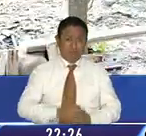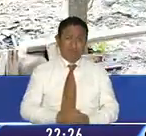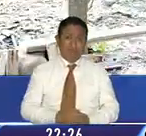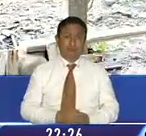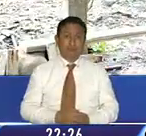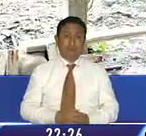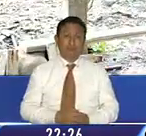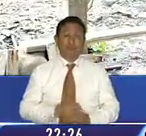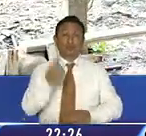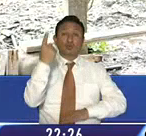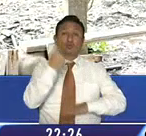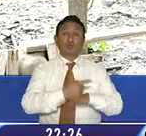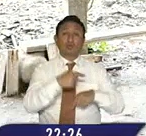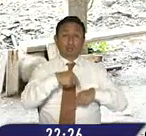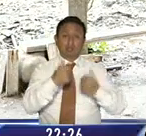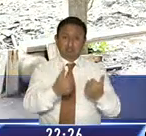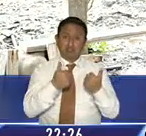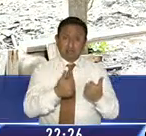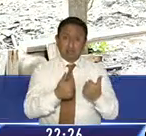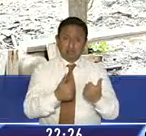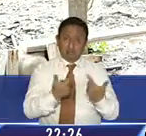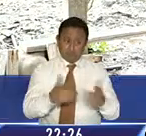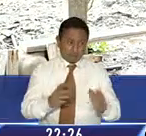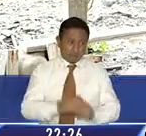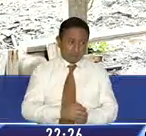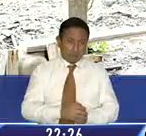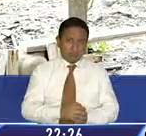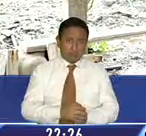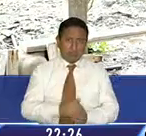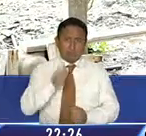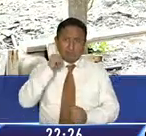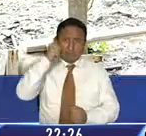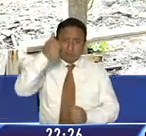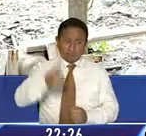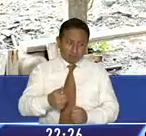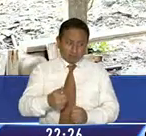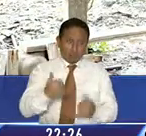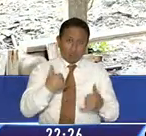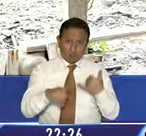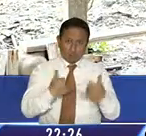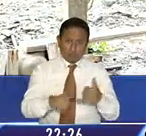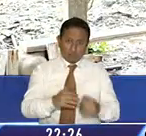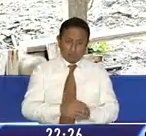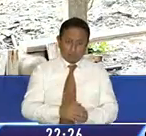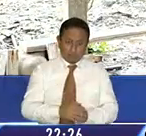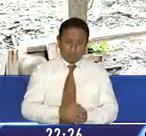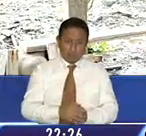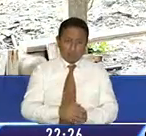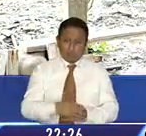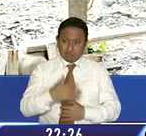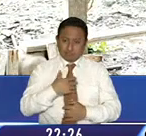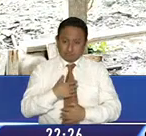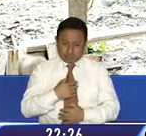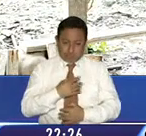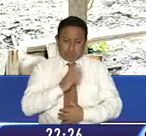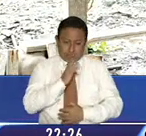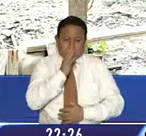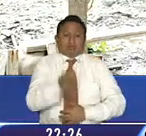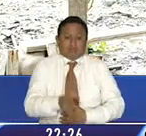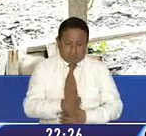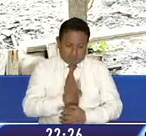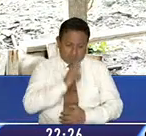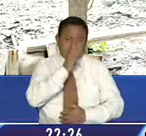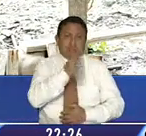Un día entero estaba bien, al siguiente día estaba bien jugando y después comenzó a vomitar. Ya de